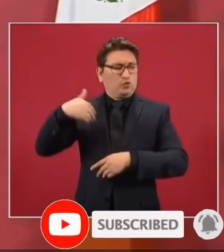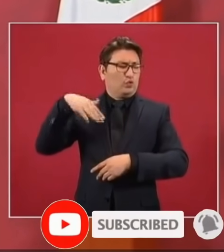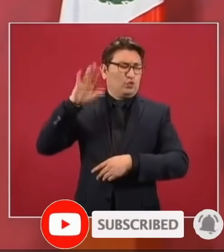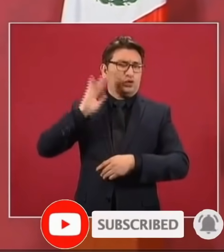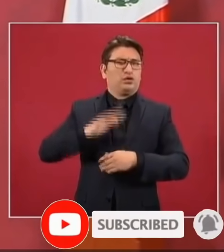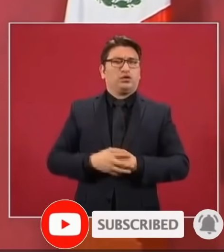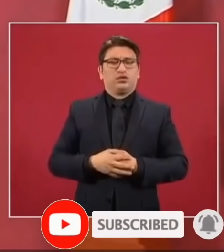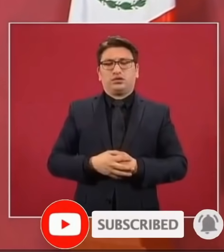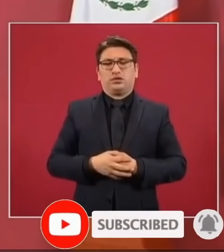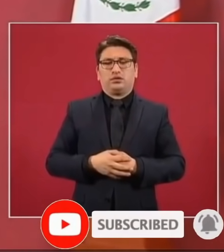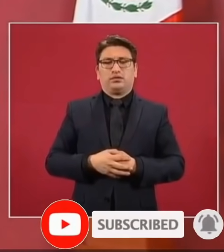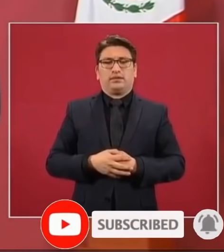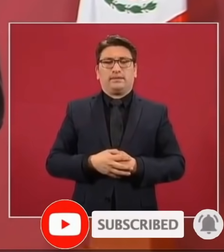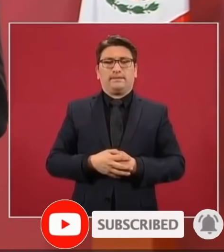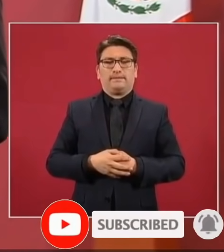en